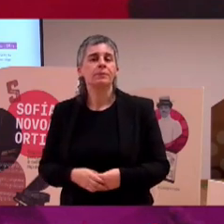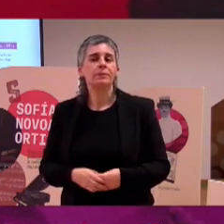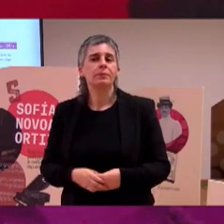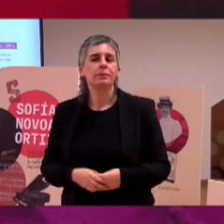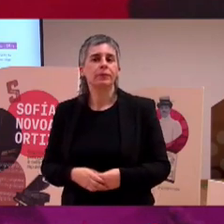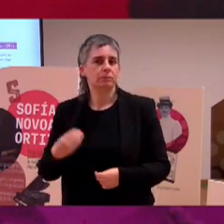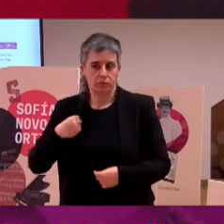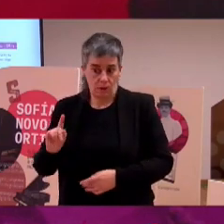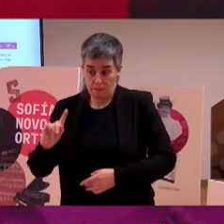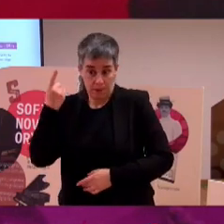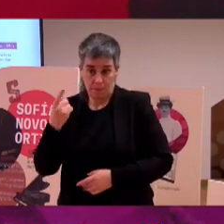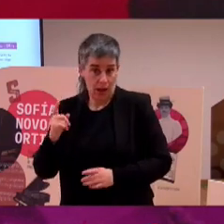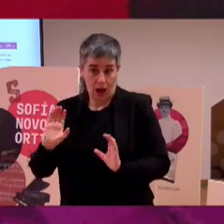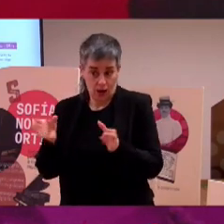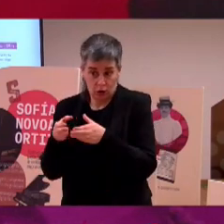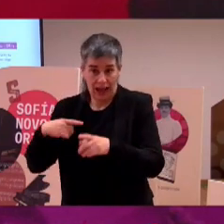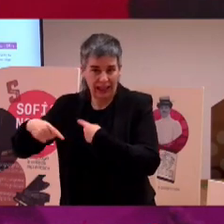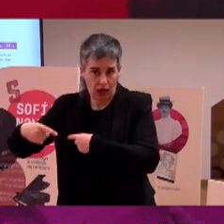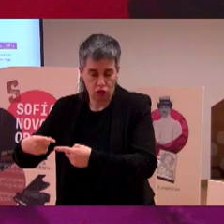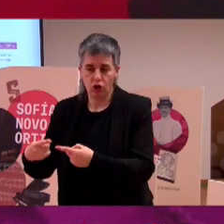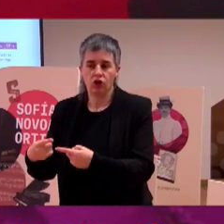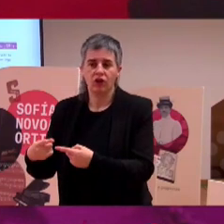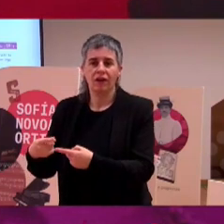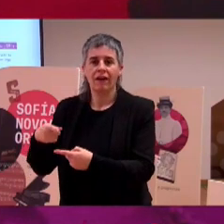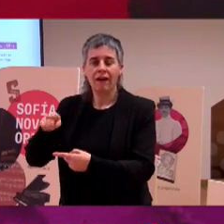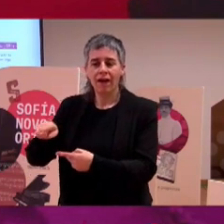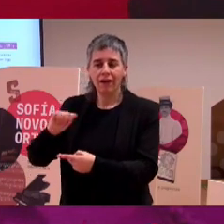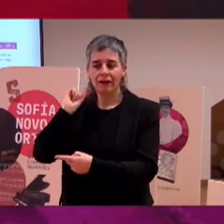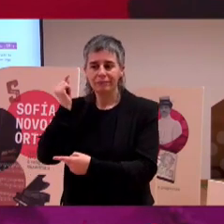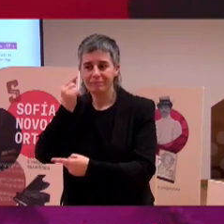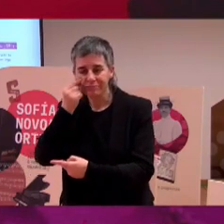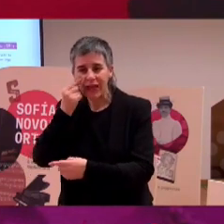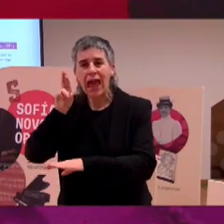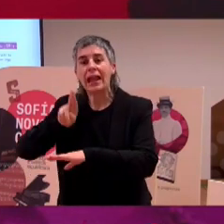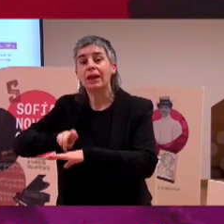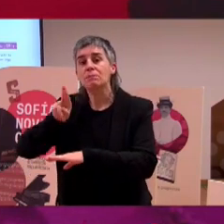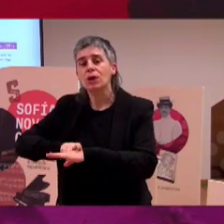que era a primeira, descubríamos rítmica del cross como unha novedade.